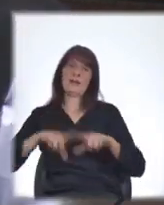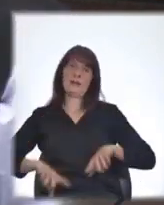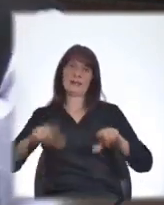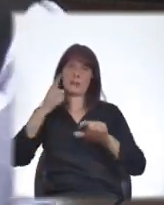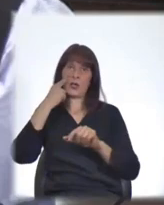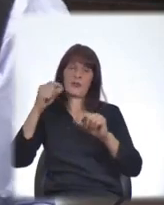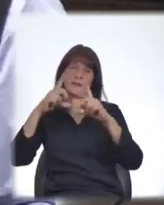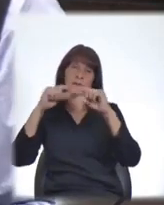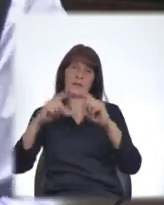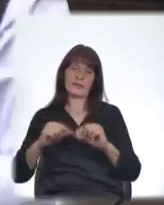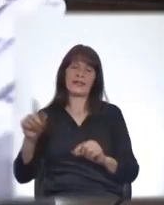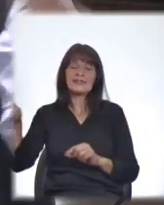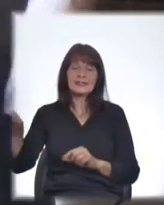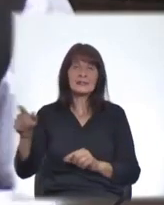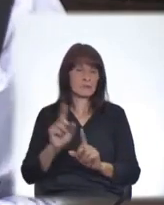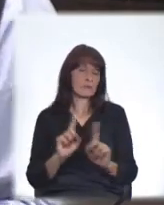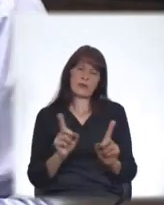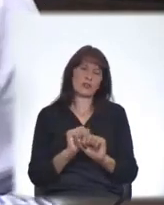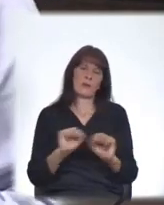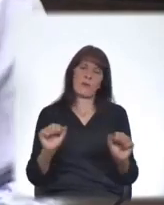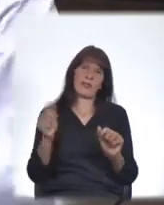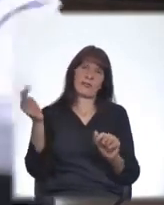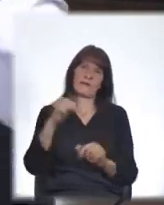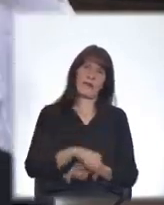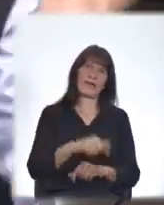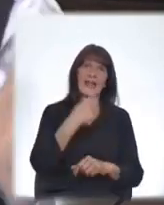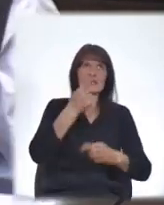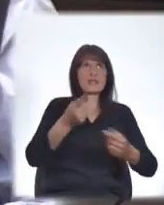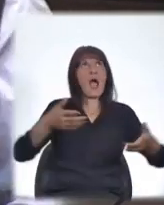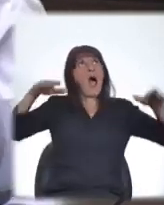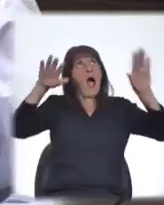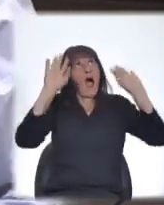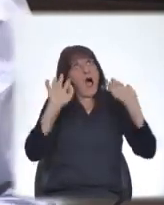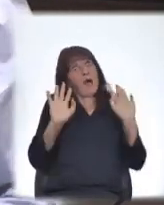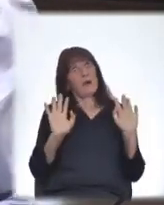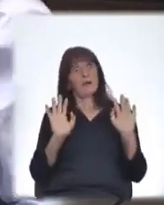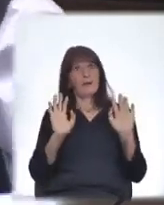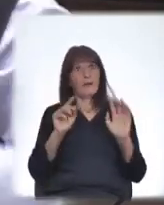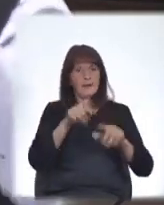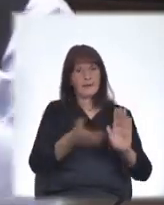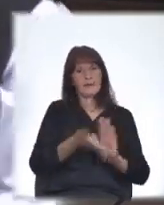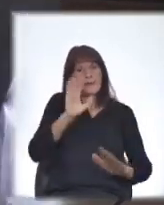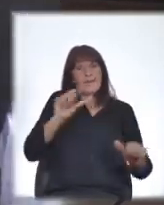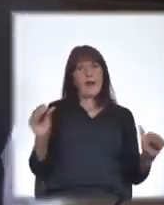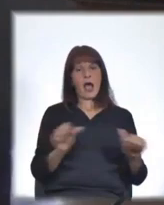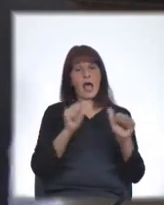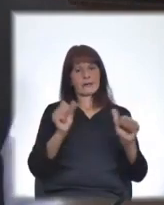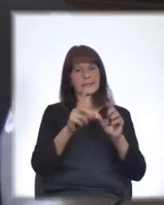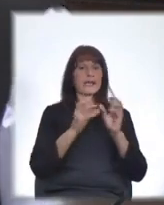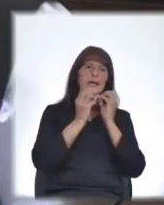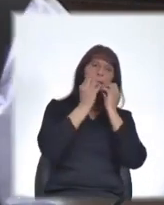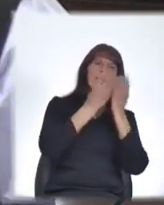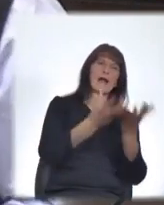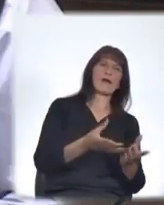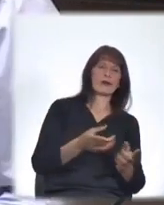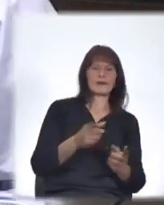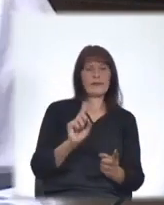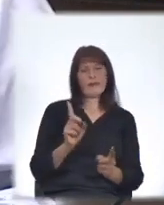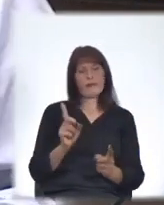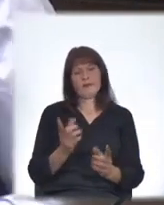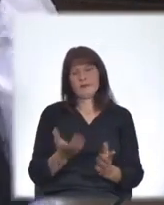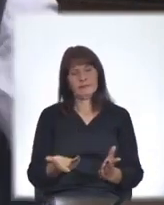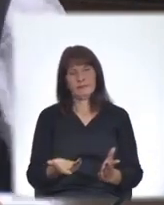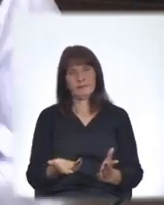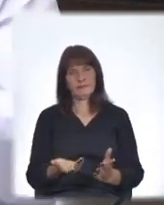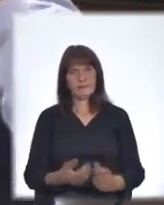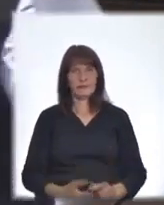al Parlamento. No se puede venir a decir que por arte de magia se va a hacer mucho más porque esos son muchos menos ladrillos.